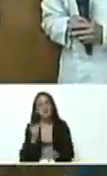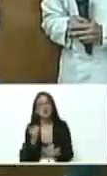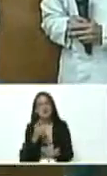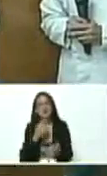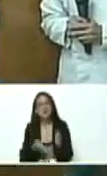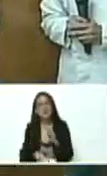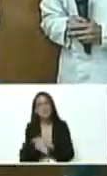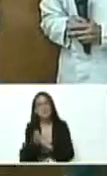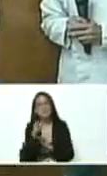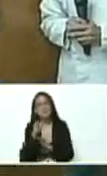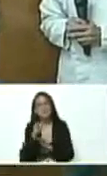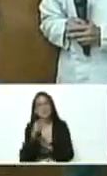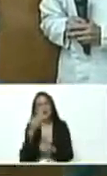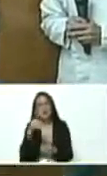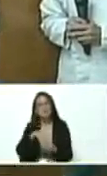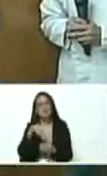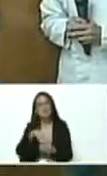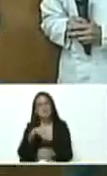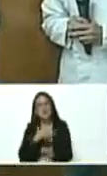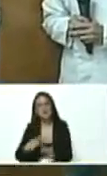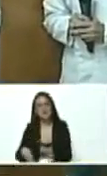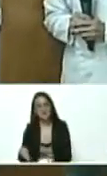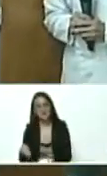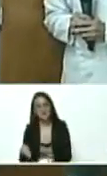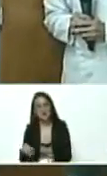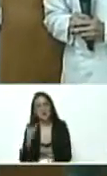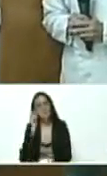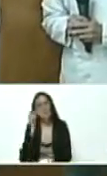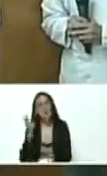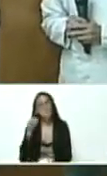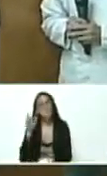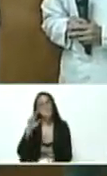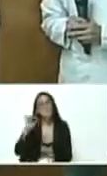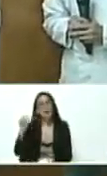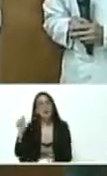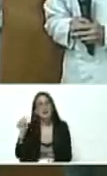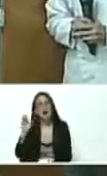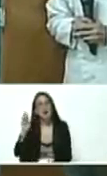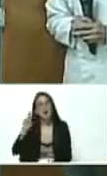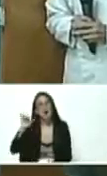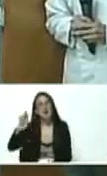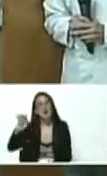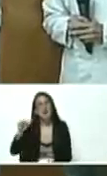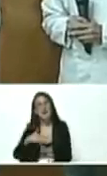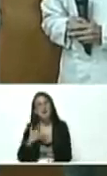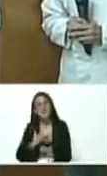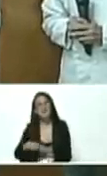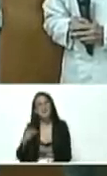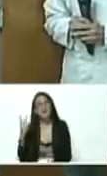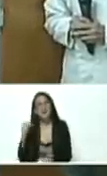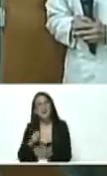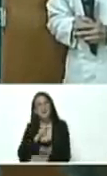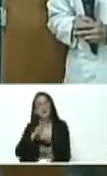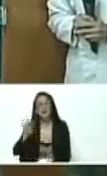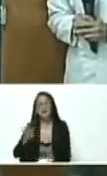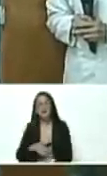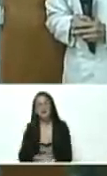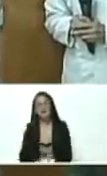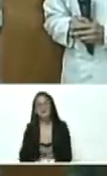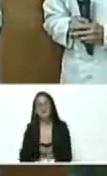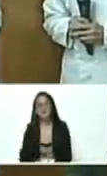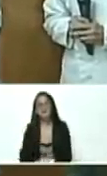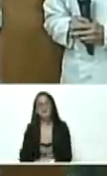Vi una entrevista, la leí completa. Y María Corina Machado promete ser presidenta de la República en el 2024. Ha